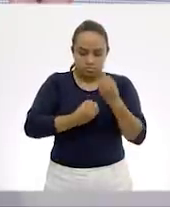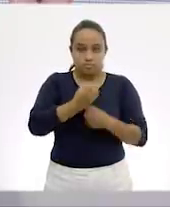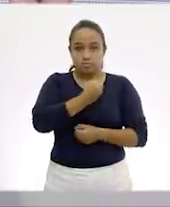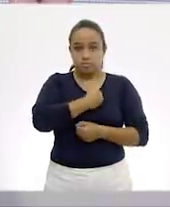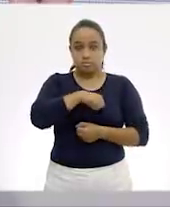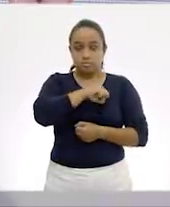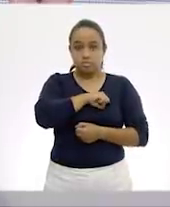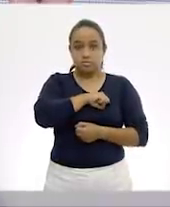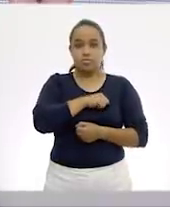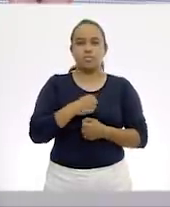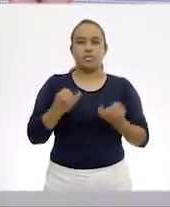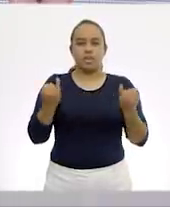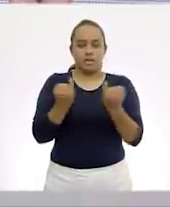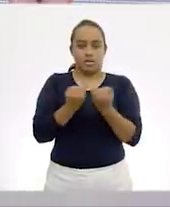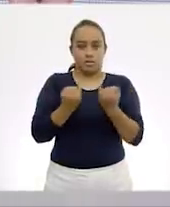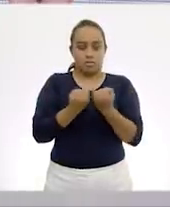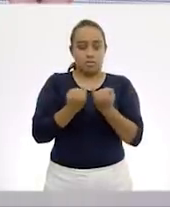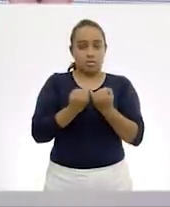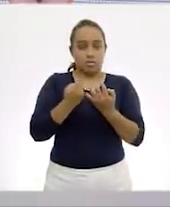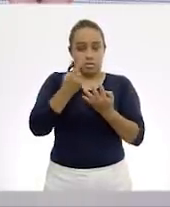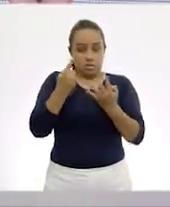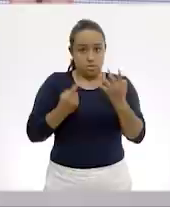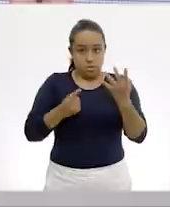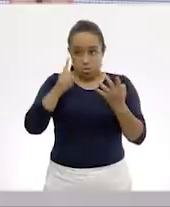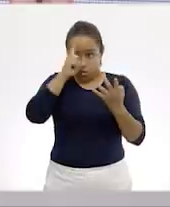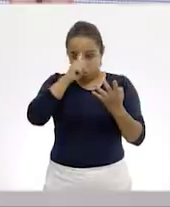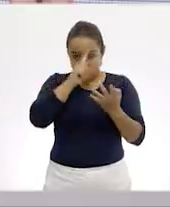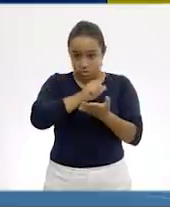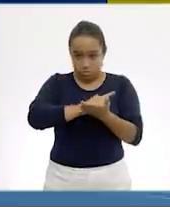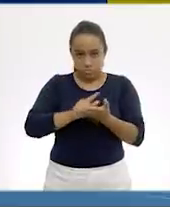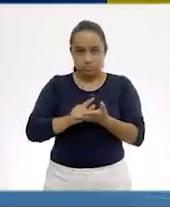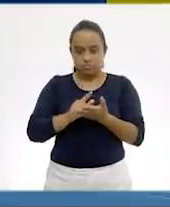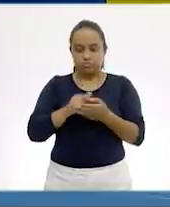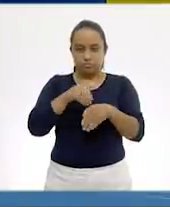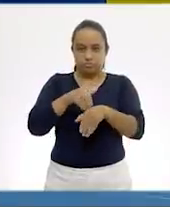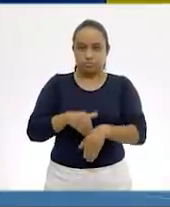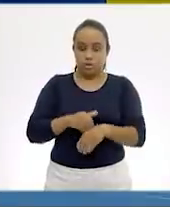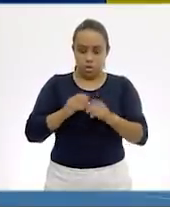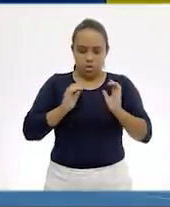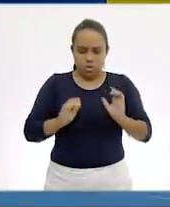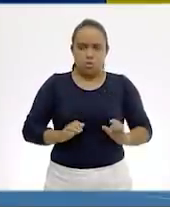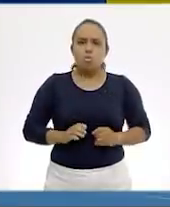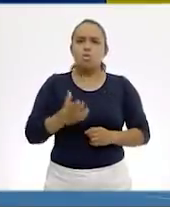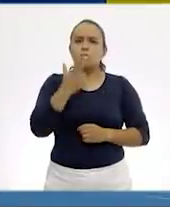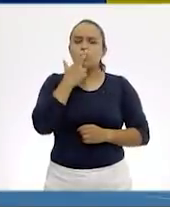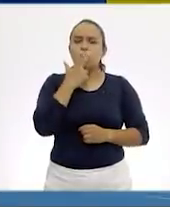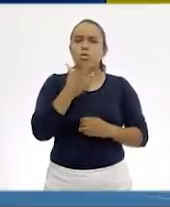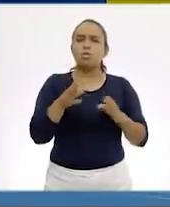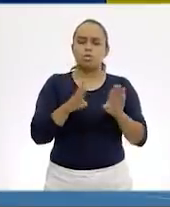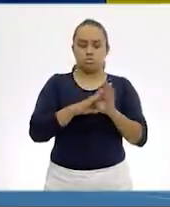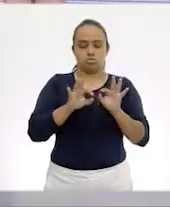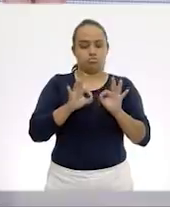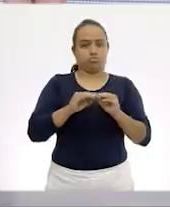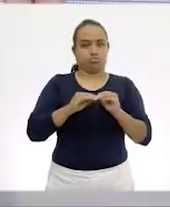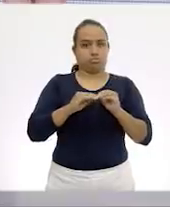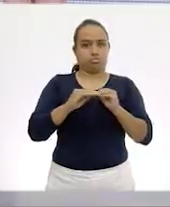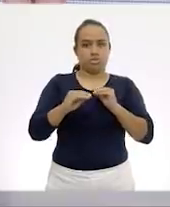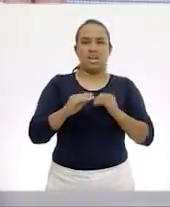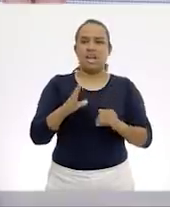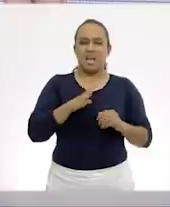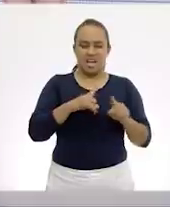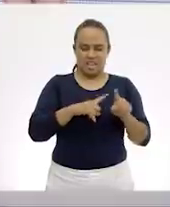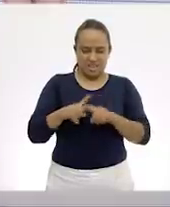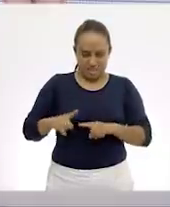sanamente y llevando a cabo todas las medidas de higiene. El cuerpo humano funciona de manera íntegra. Los